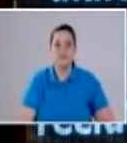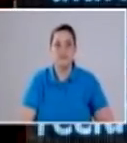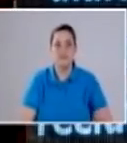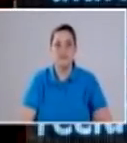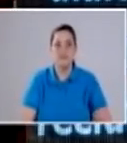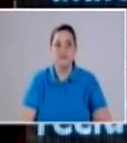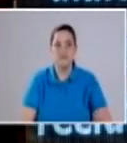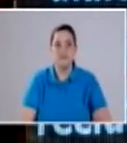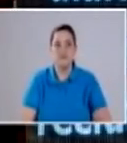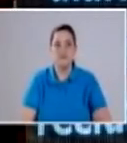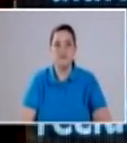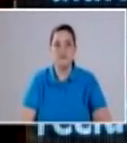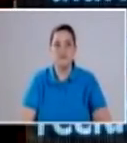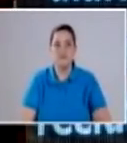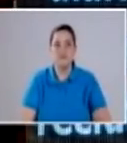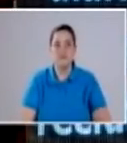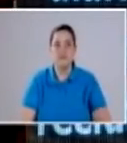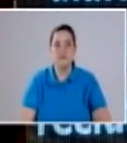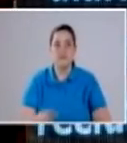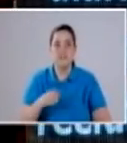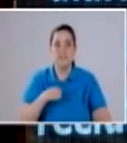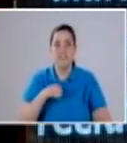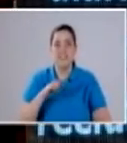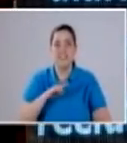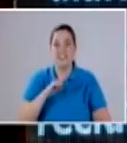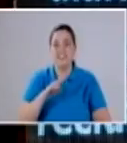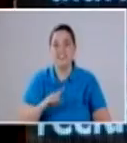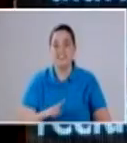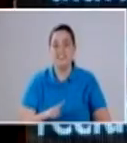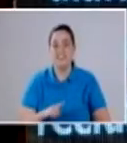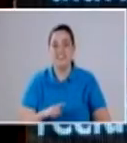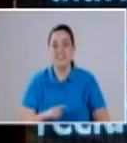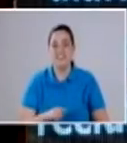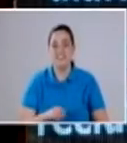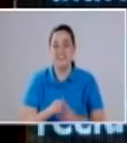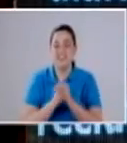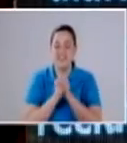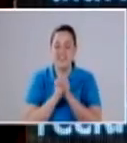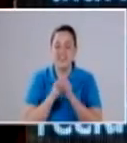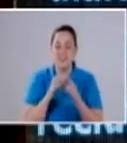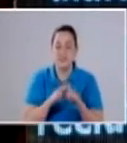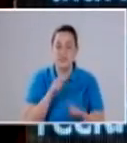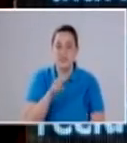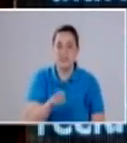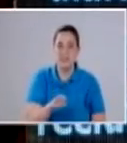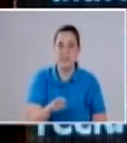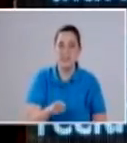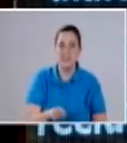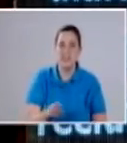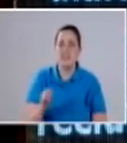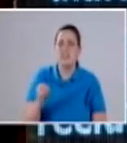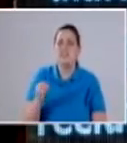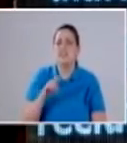Por eso te estoy yendo como te estoy yendo, que estoy orando por vos, te agarré de tarea. ¿Y qué estás orando? Que te conviertas a él.